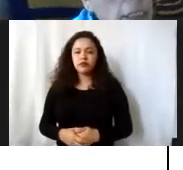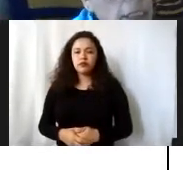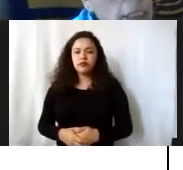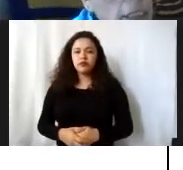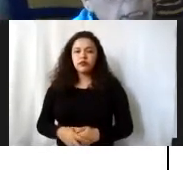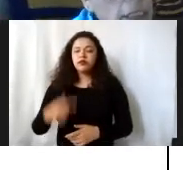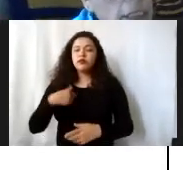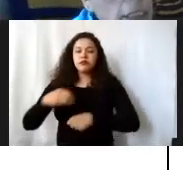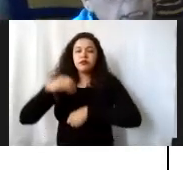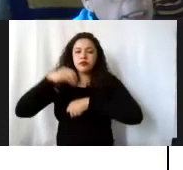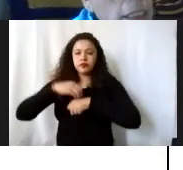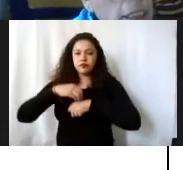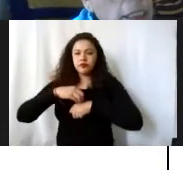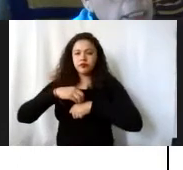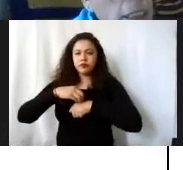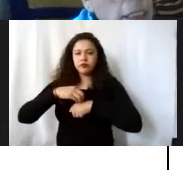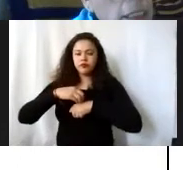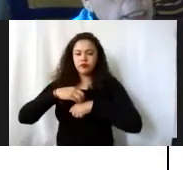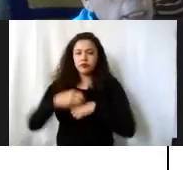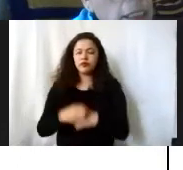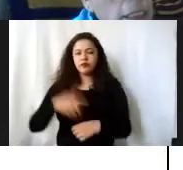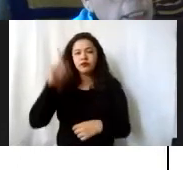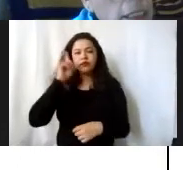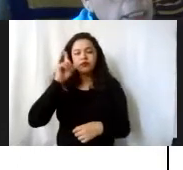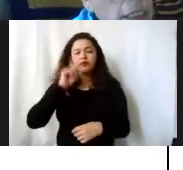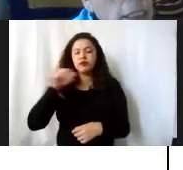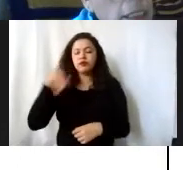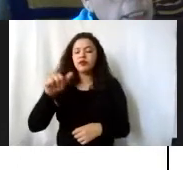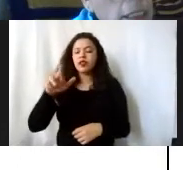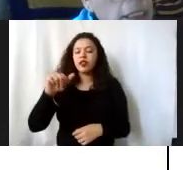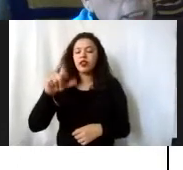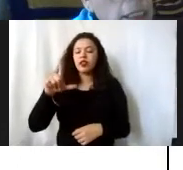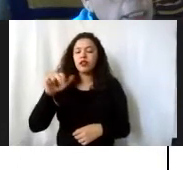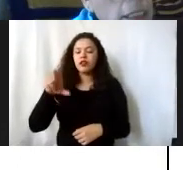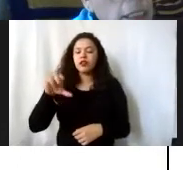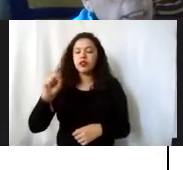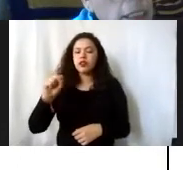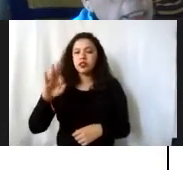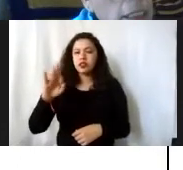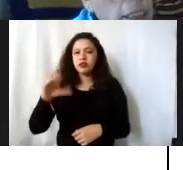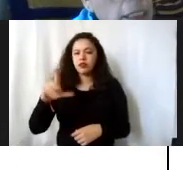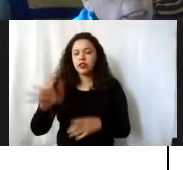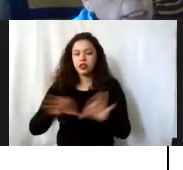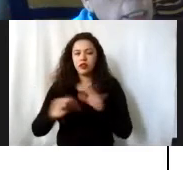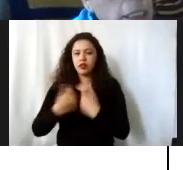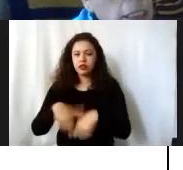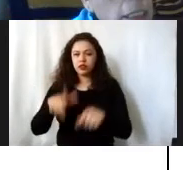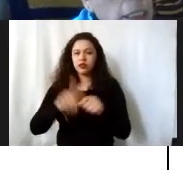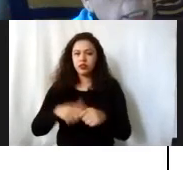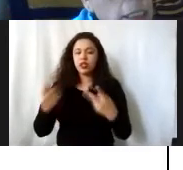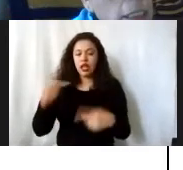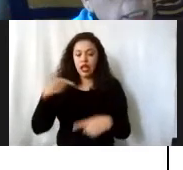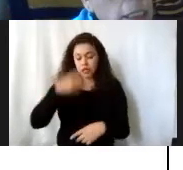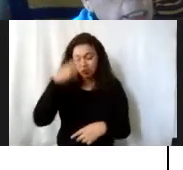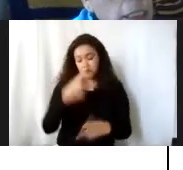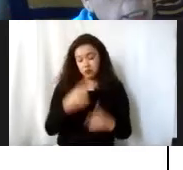referencia aquí a la señora María Luisa Flores, que ella era una trabajadora social, pionera aquí en México.